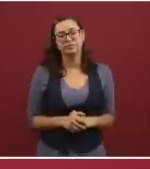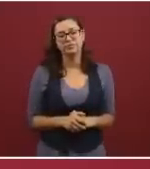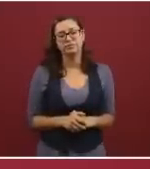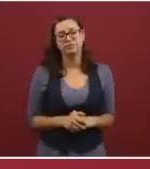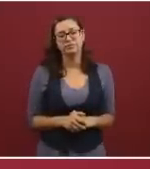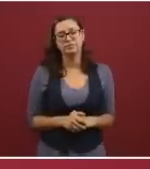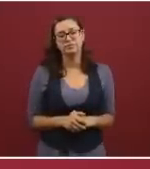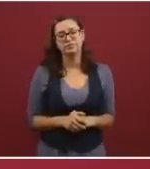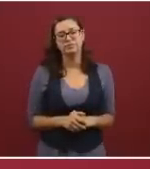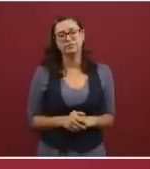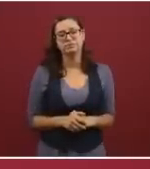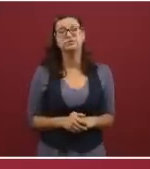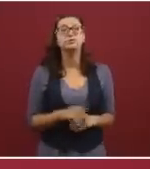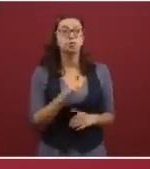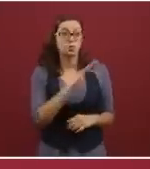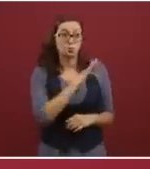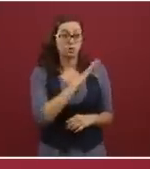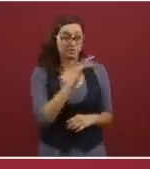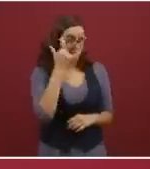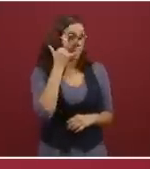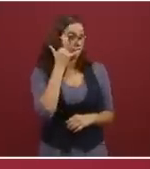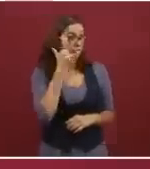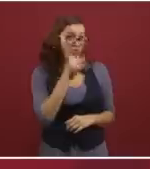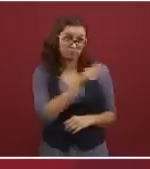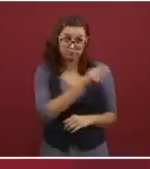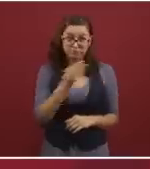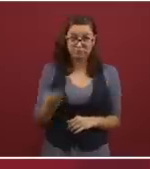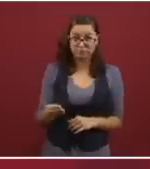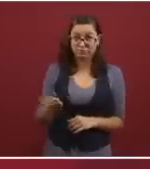que si le da su teléfono.